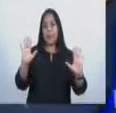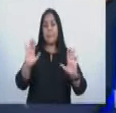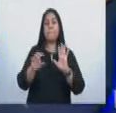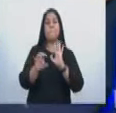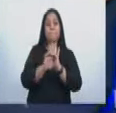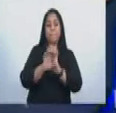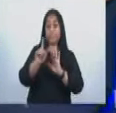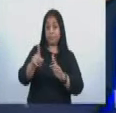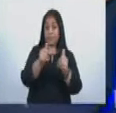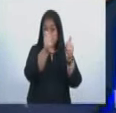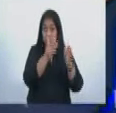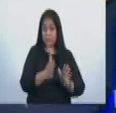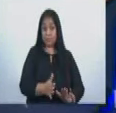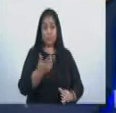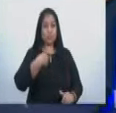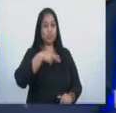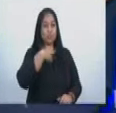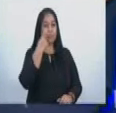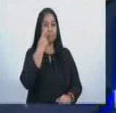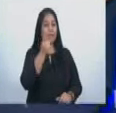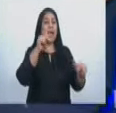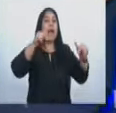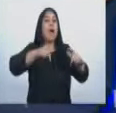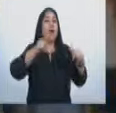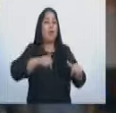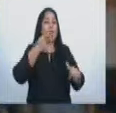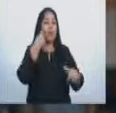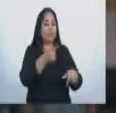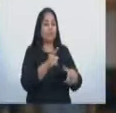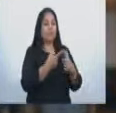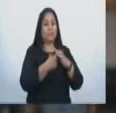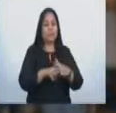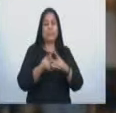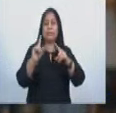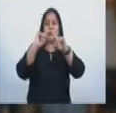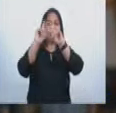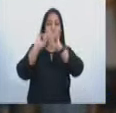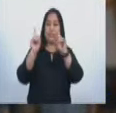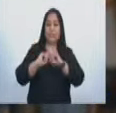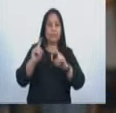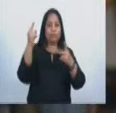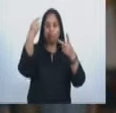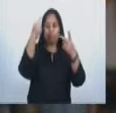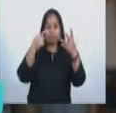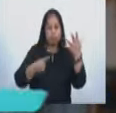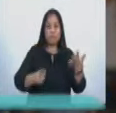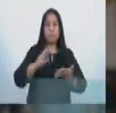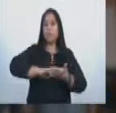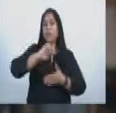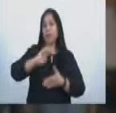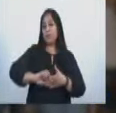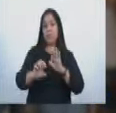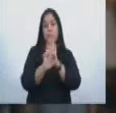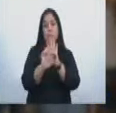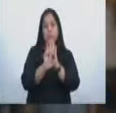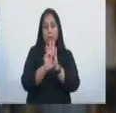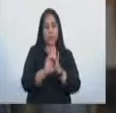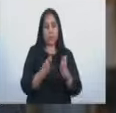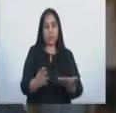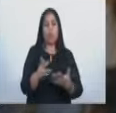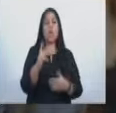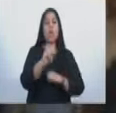los estudiantes estamos precisamente ahora concibiendo una serie de eh programas como por ejemplo